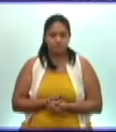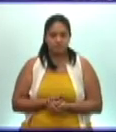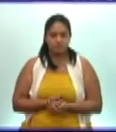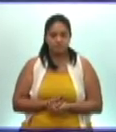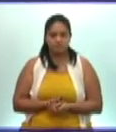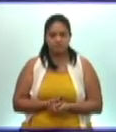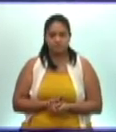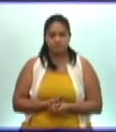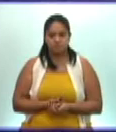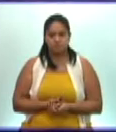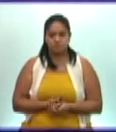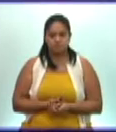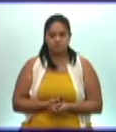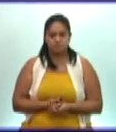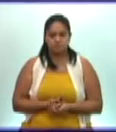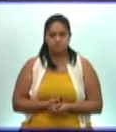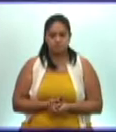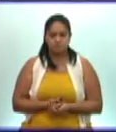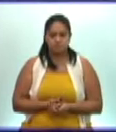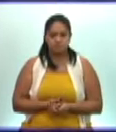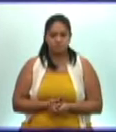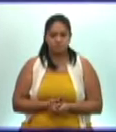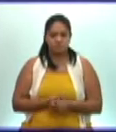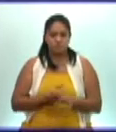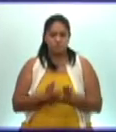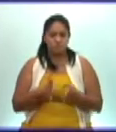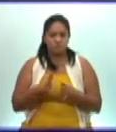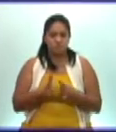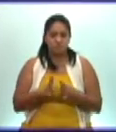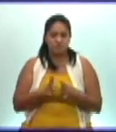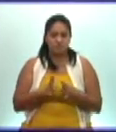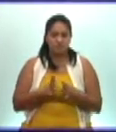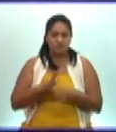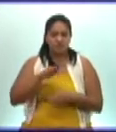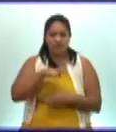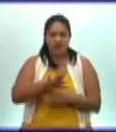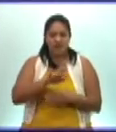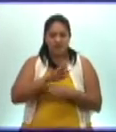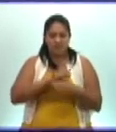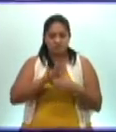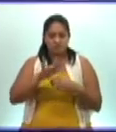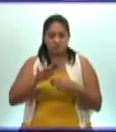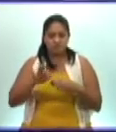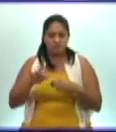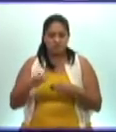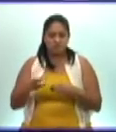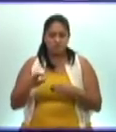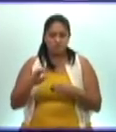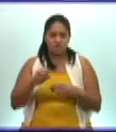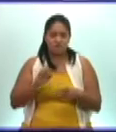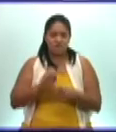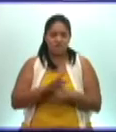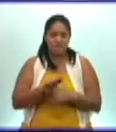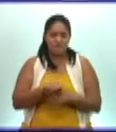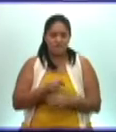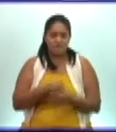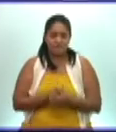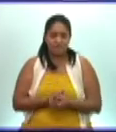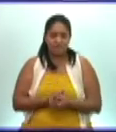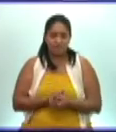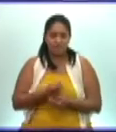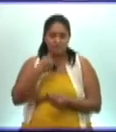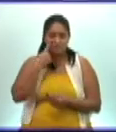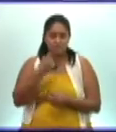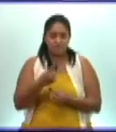electromagnéticas, u ondas EM, son similares a las olas del mar, en que ambas son ondas de energía, transmiten energía. Las